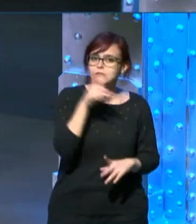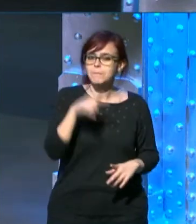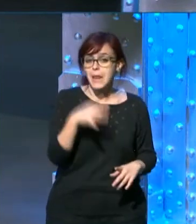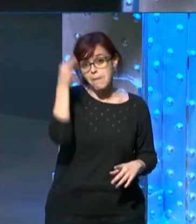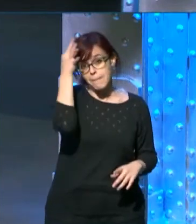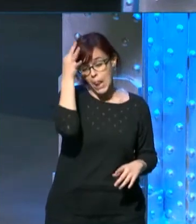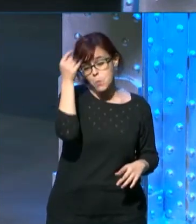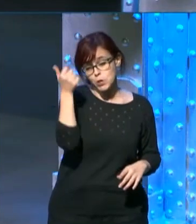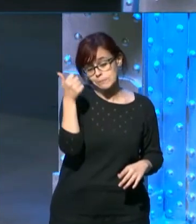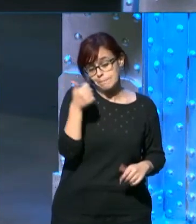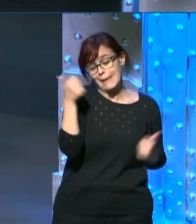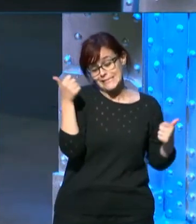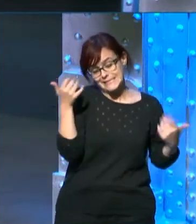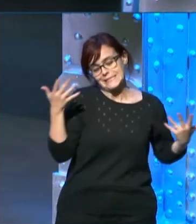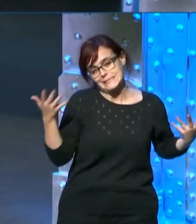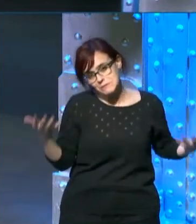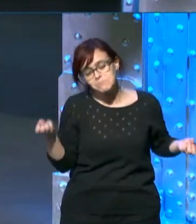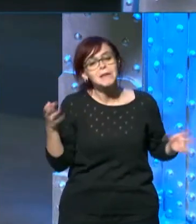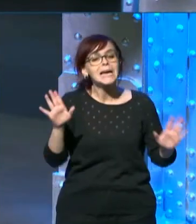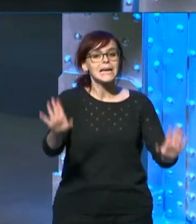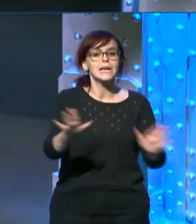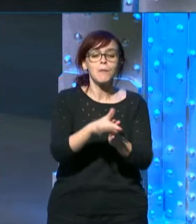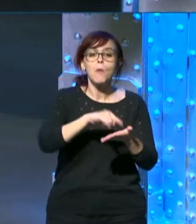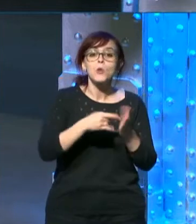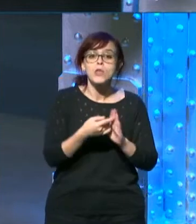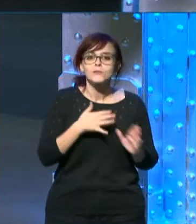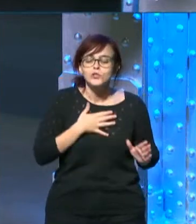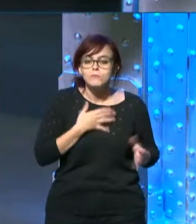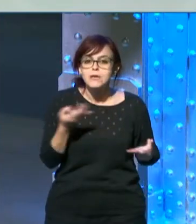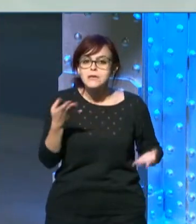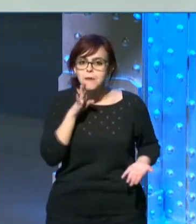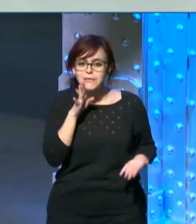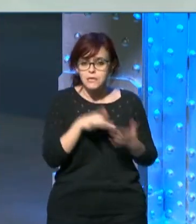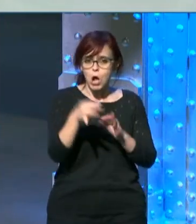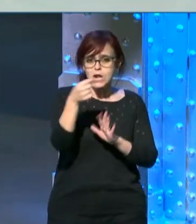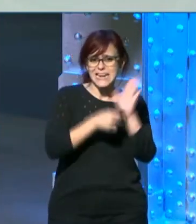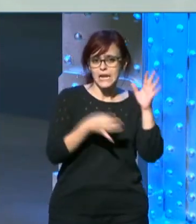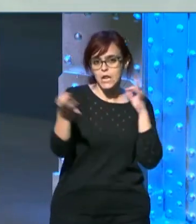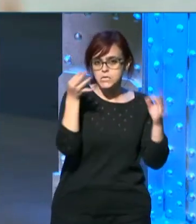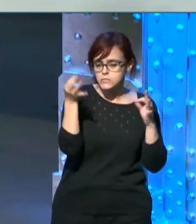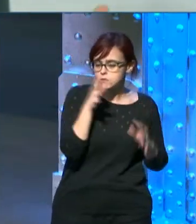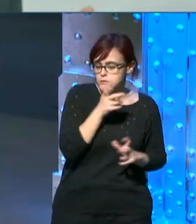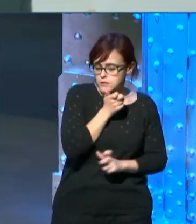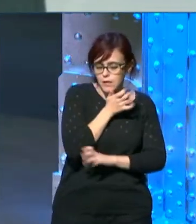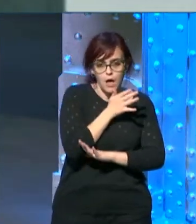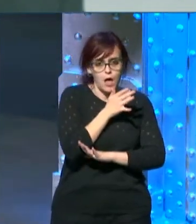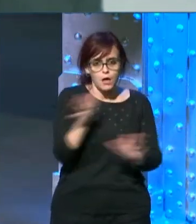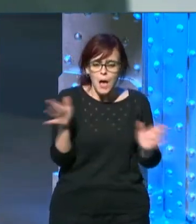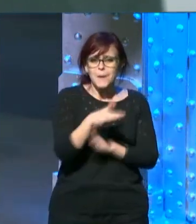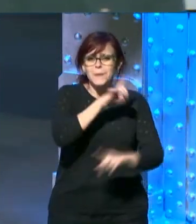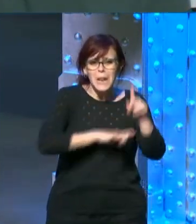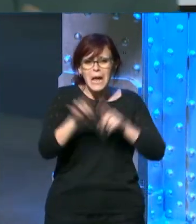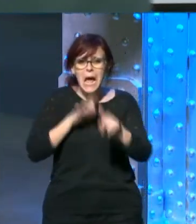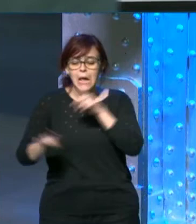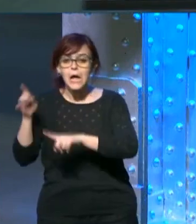pelo. ¿Qué me pasaba en mis proyectos? Bueno, los requisitos eran un infierno, ¿vale? Tenía un montón de problemas.